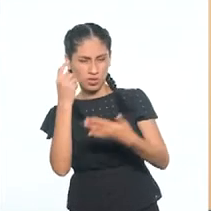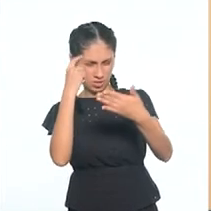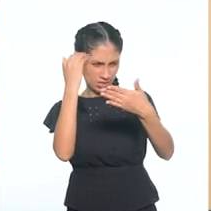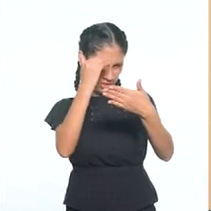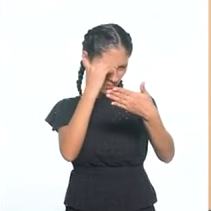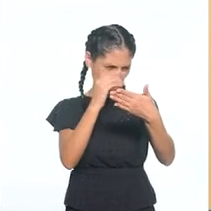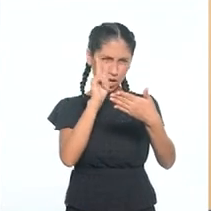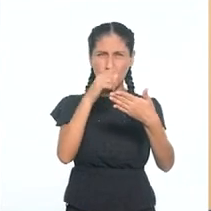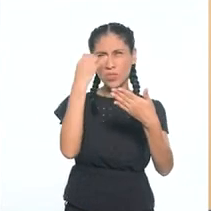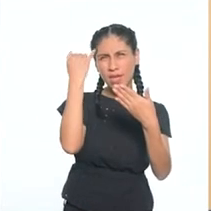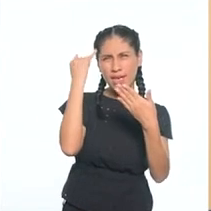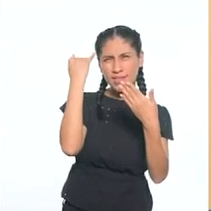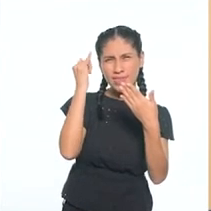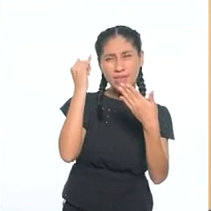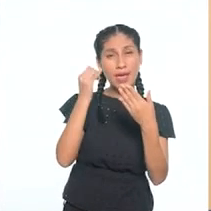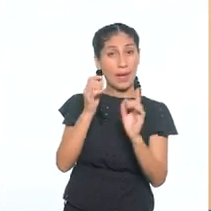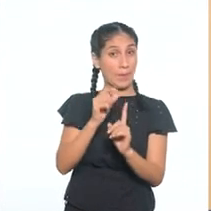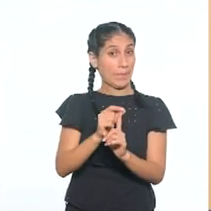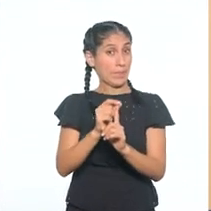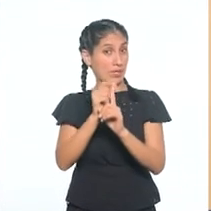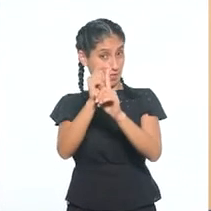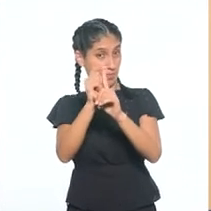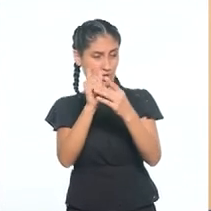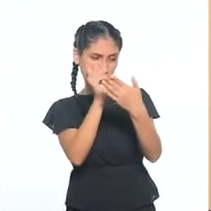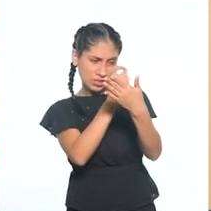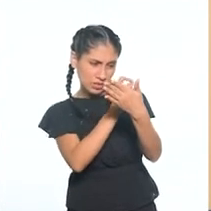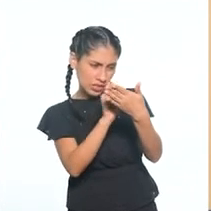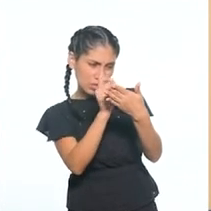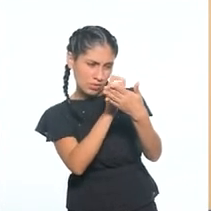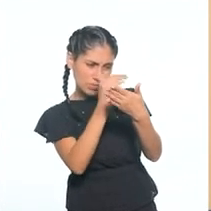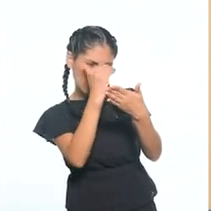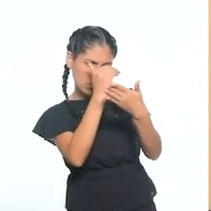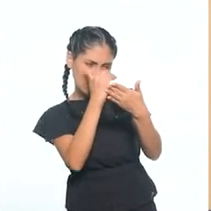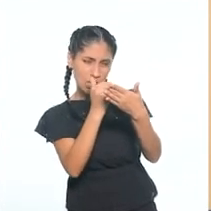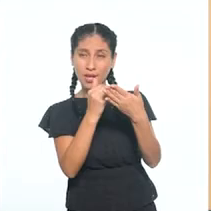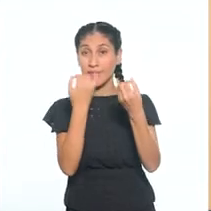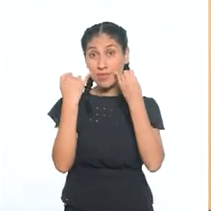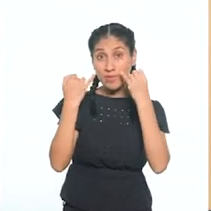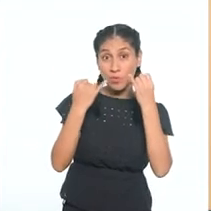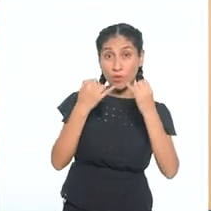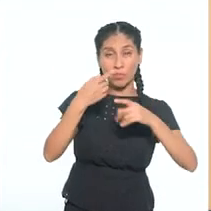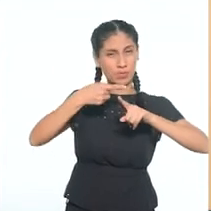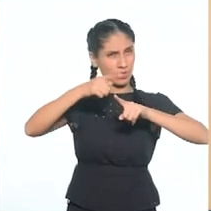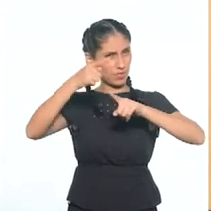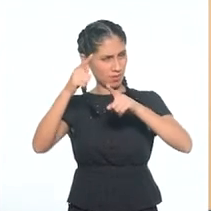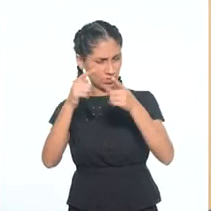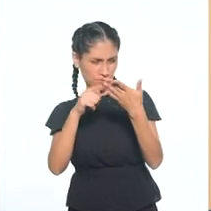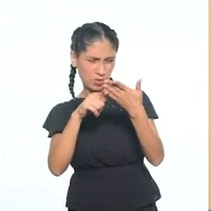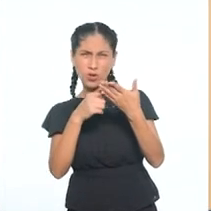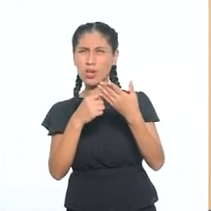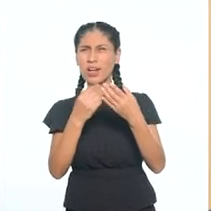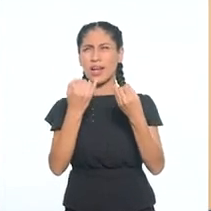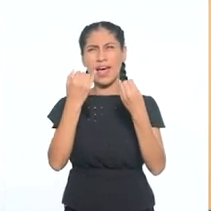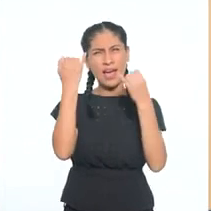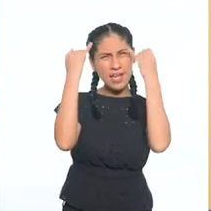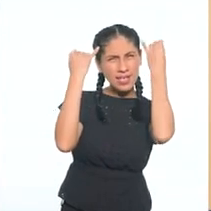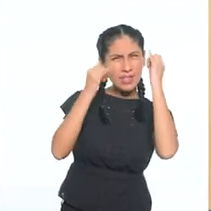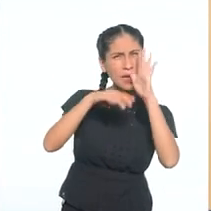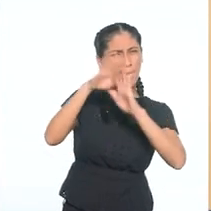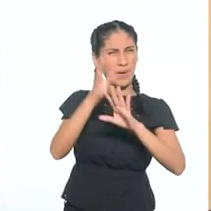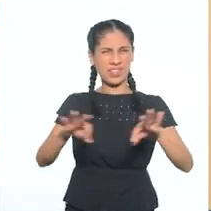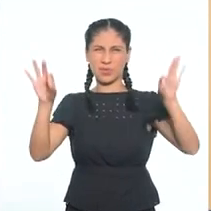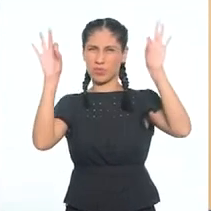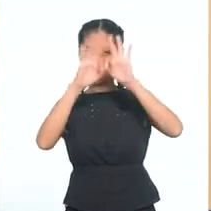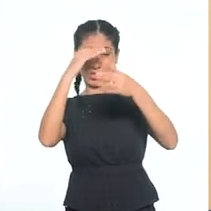a una idea principal que debe desarrollarse con detalles que vamos a explicar a continuación la idea más importante